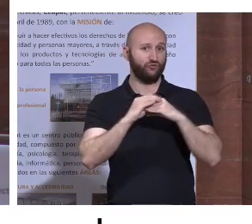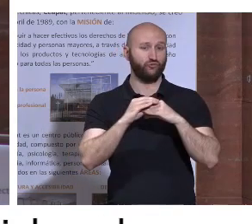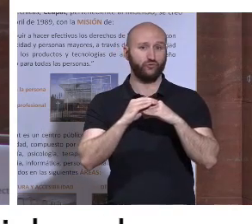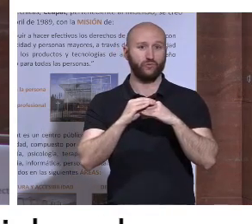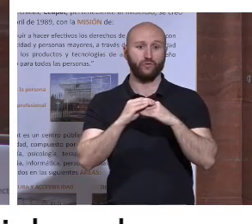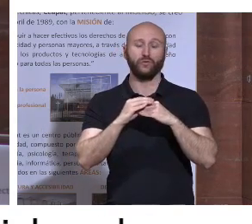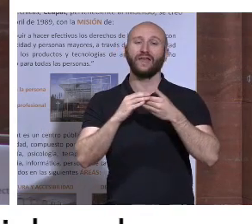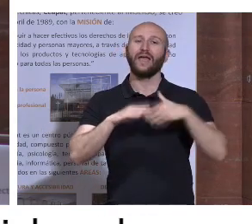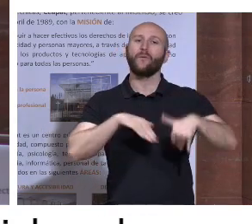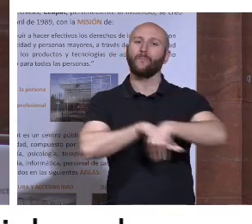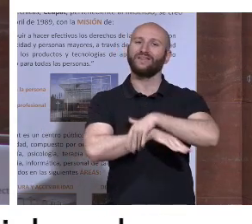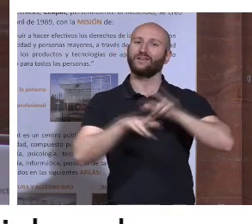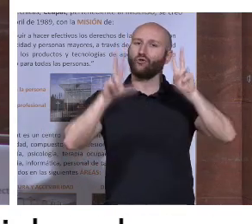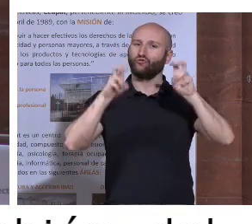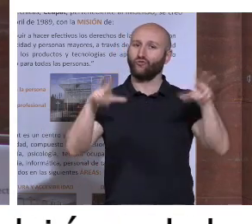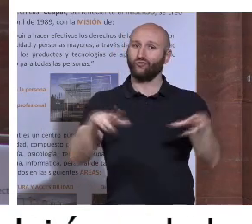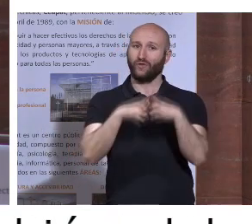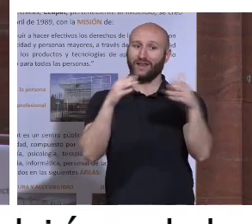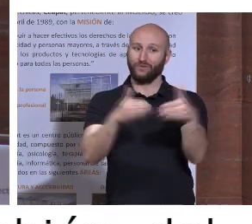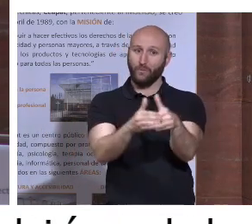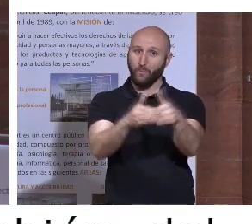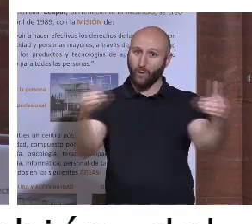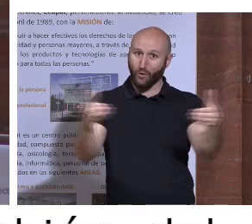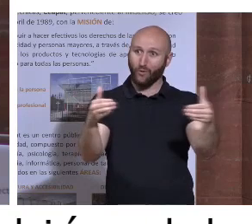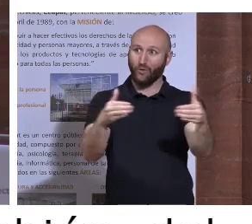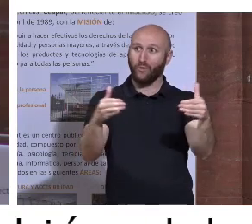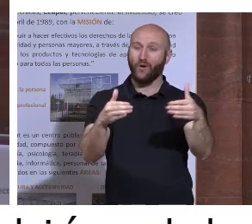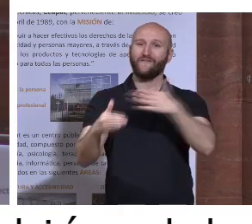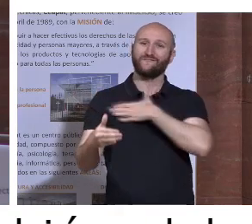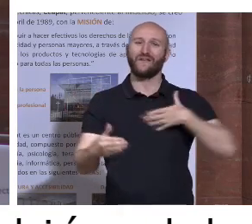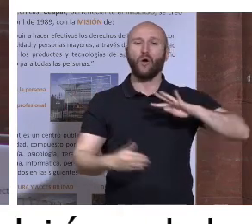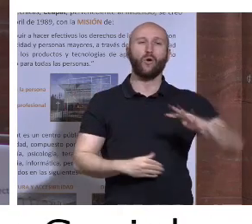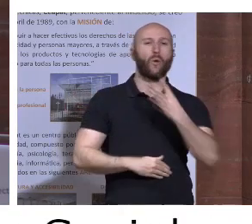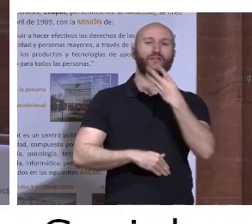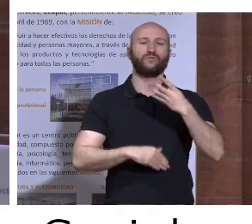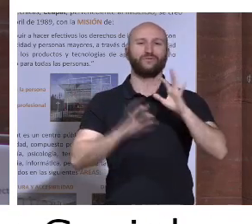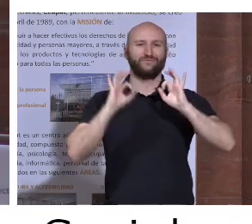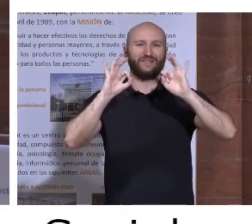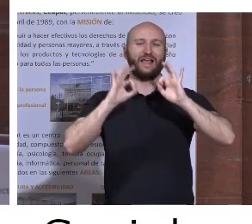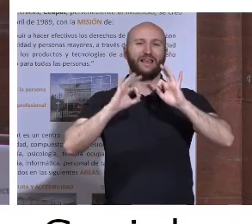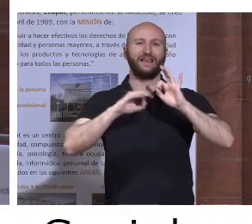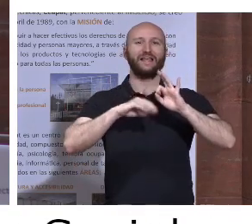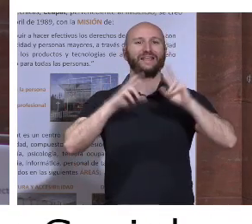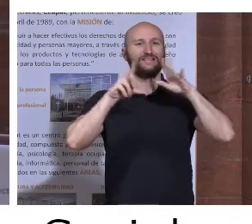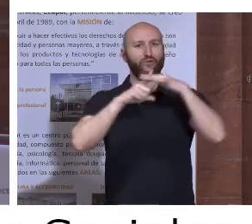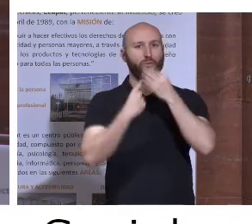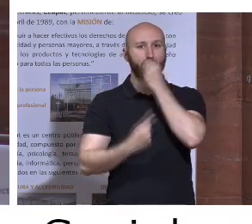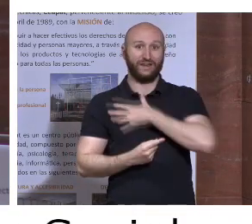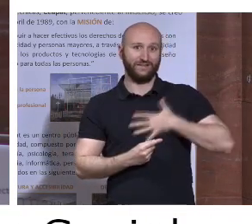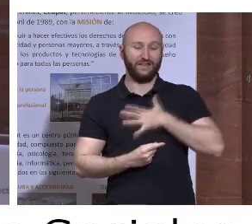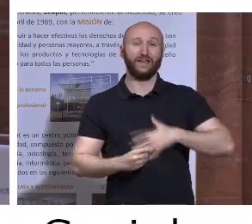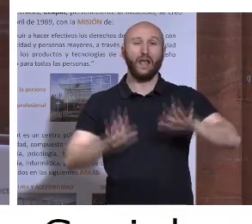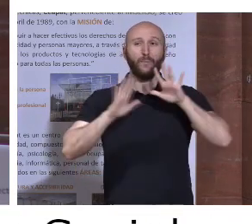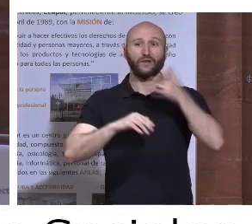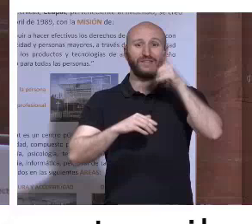El Ministerio de Asuntos Sociales, cuando nació, nació para ser el cuarto pilar del Estado del Bienestar, pero a la vez nacía en un momento donde